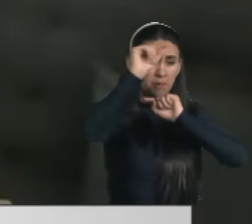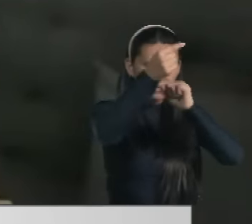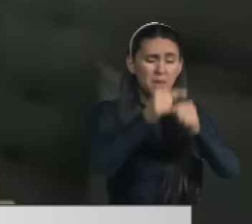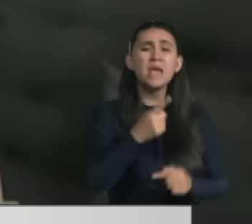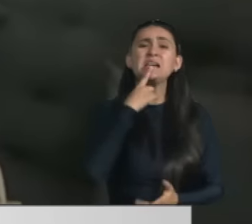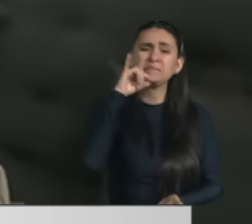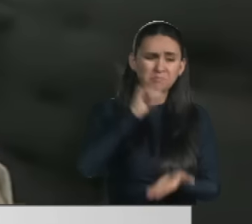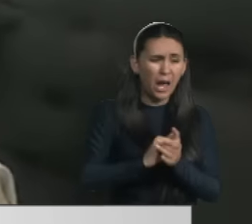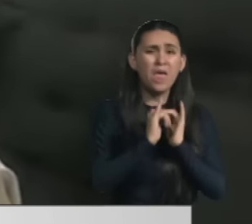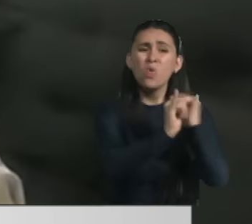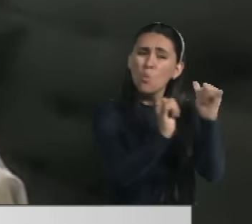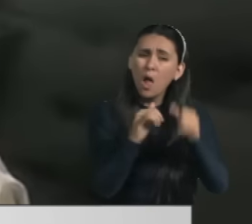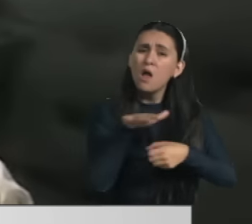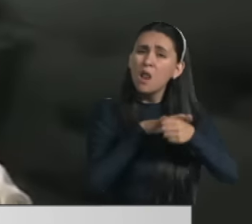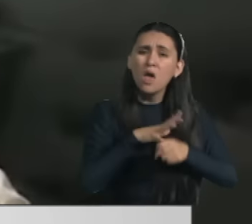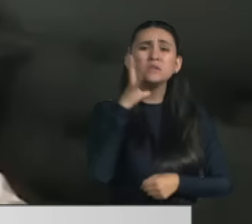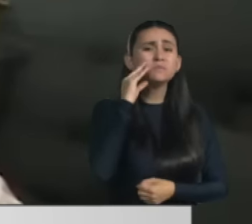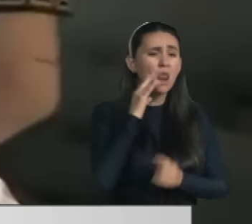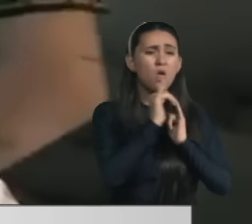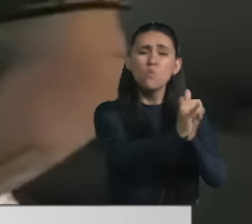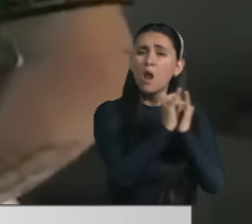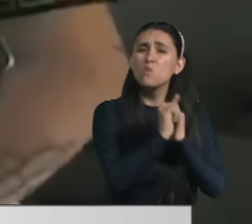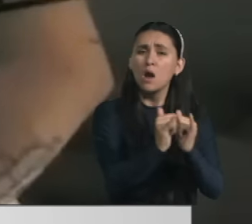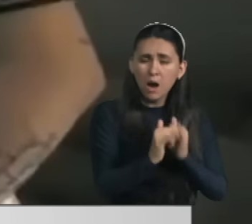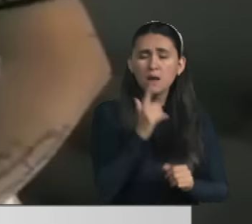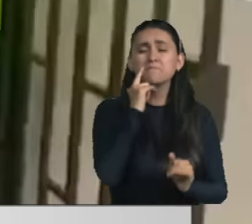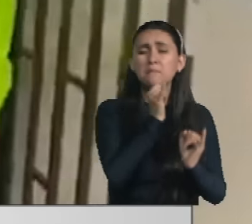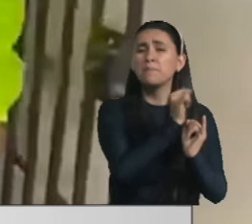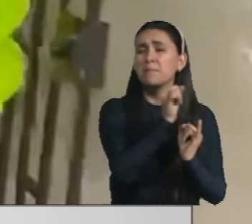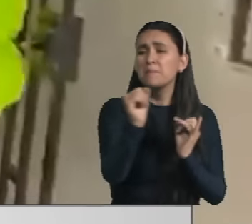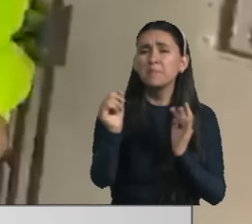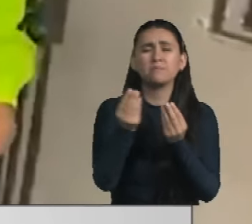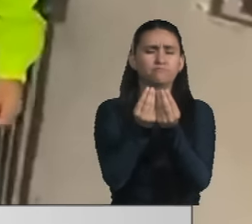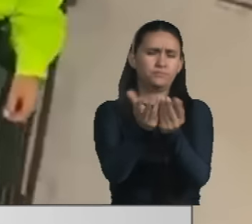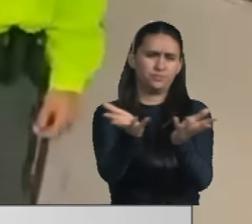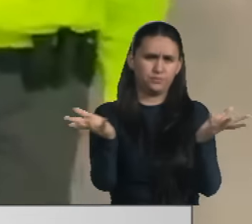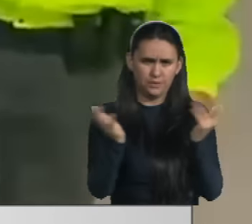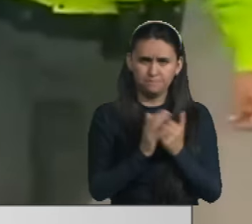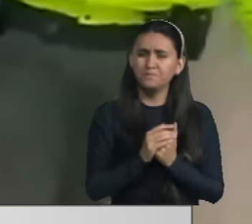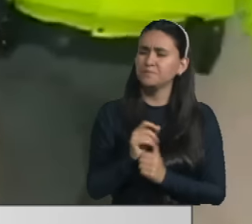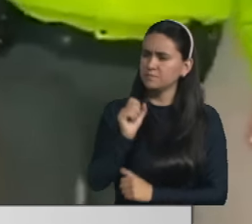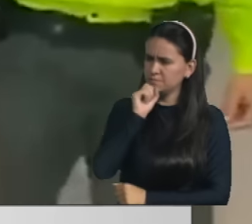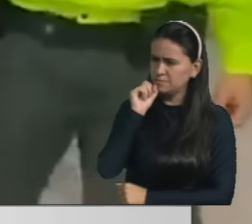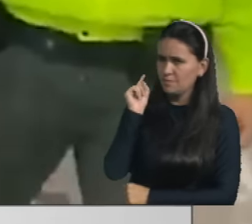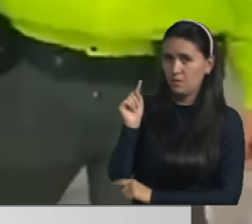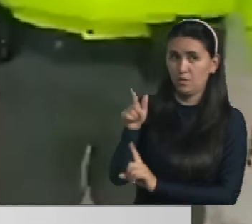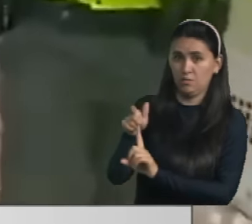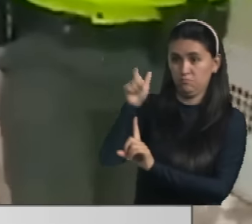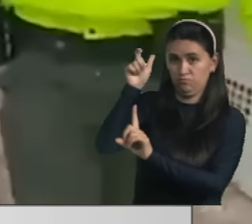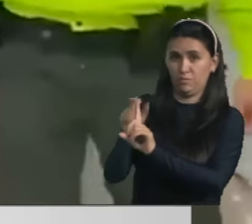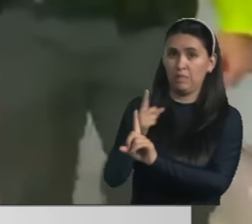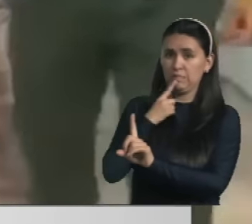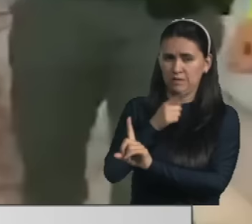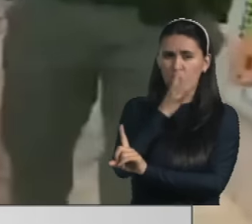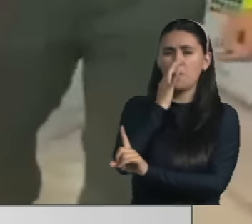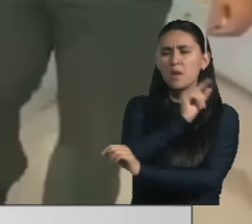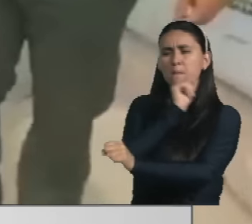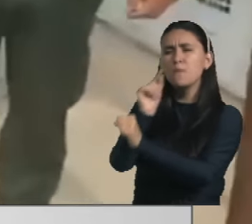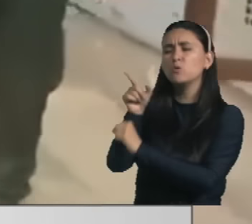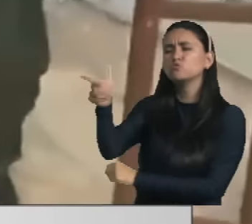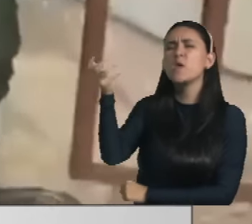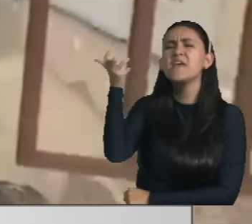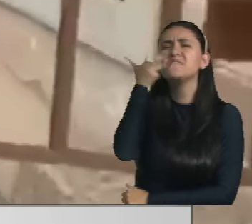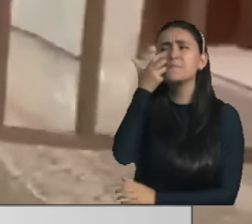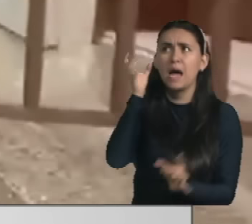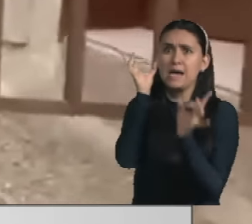pues pasado lo mismo y pues había abusado de ellas. Él a usted le aseguró que tenía una enfermedad de transmisión